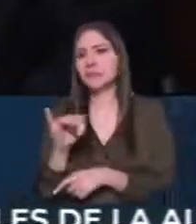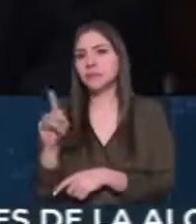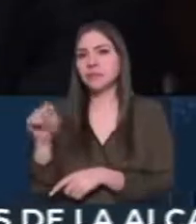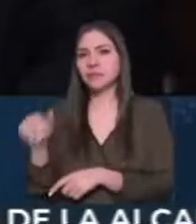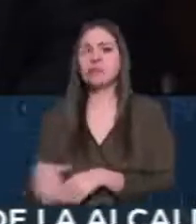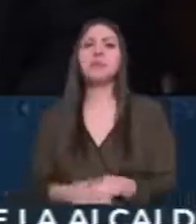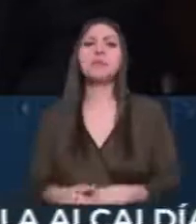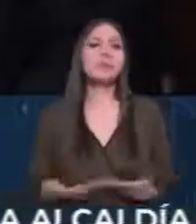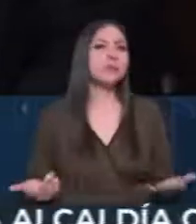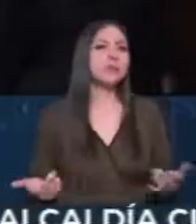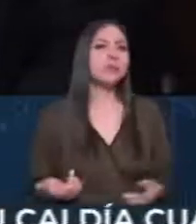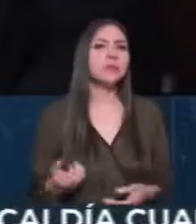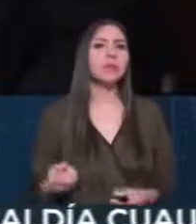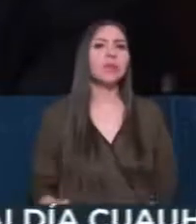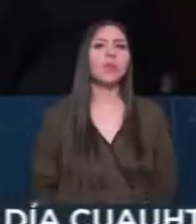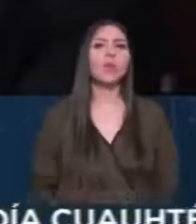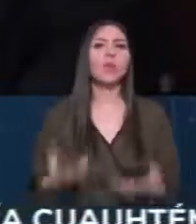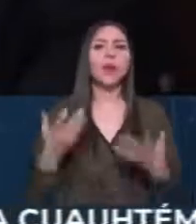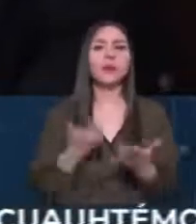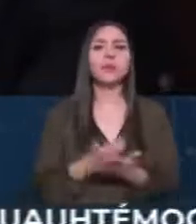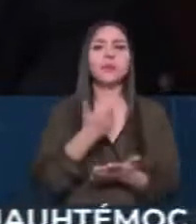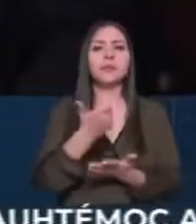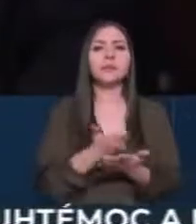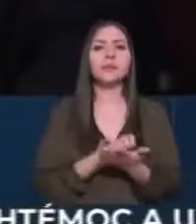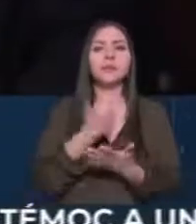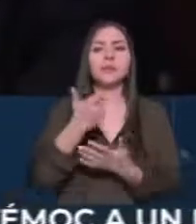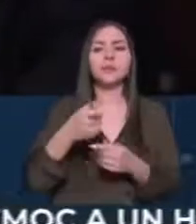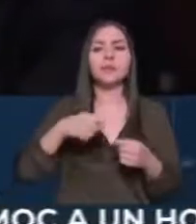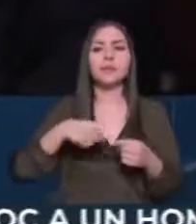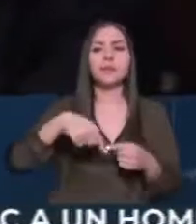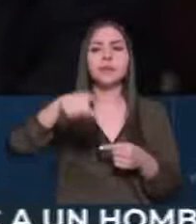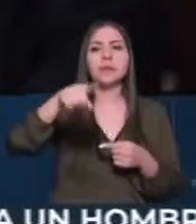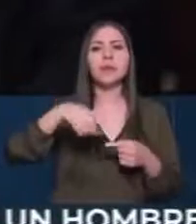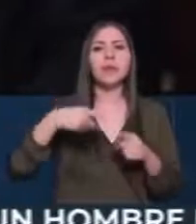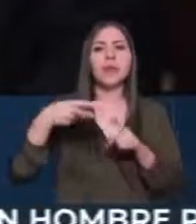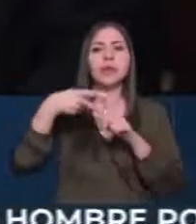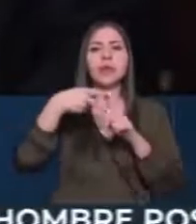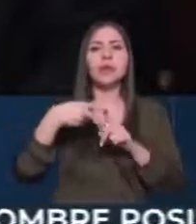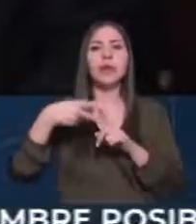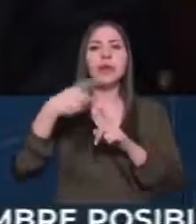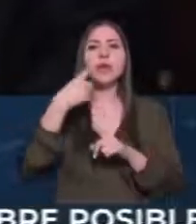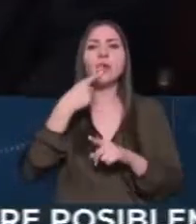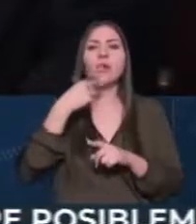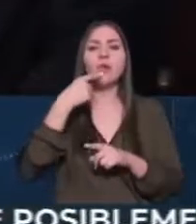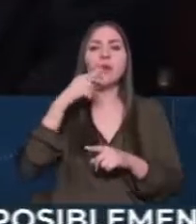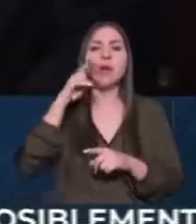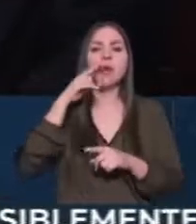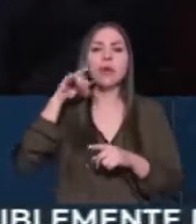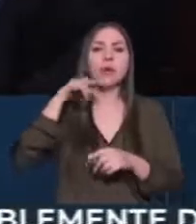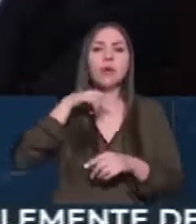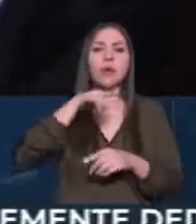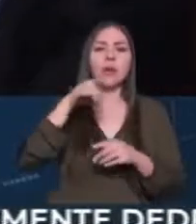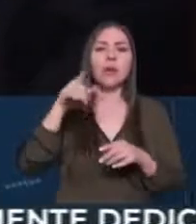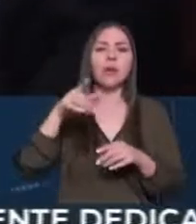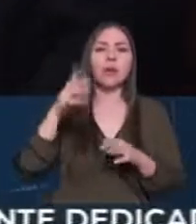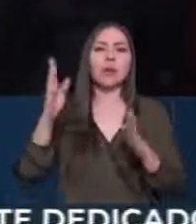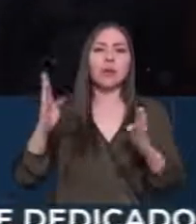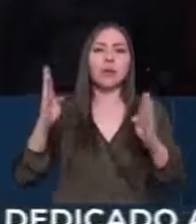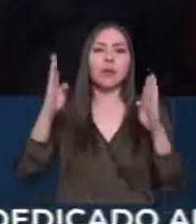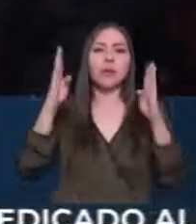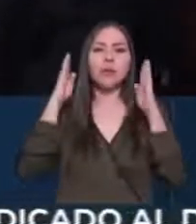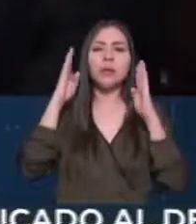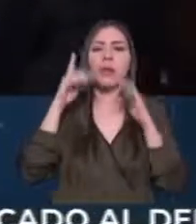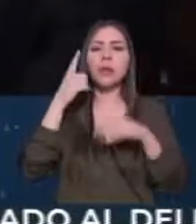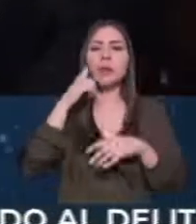cuánto les está pagando por todas las corridas de Estrella Roja? Está con la publicidad abierta de votar por la alianza